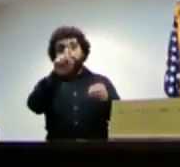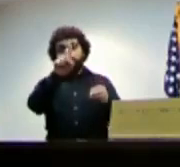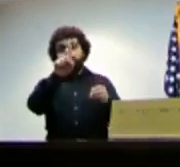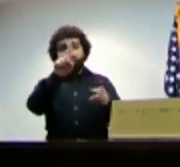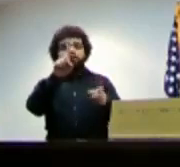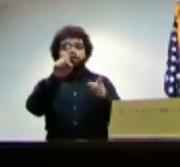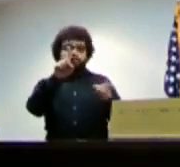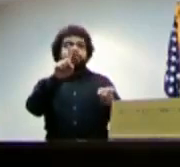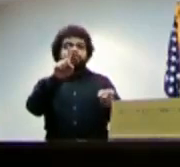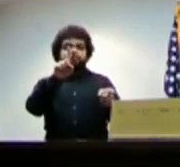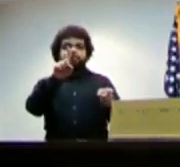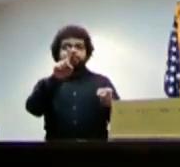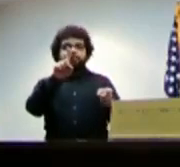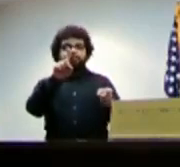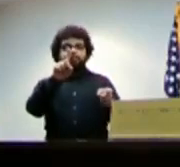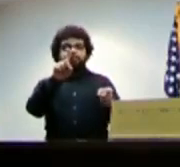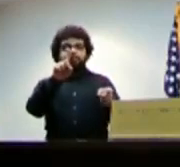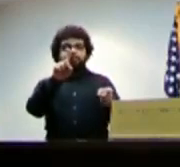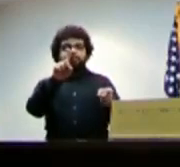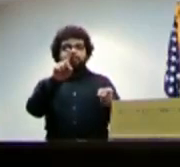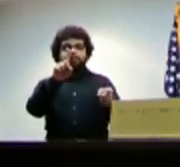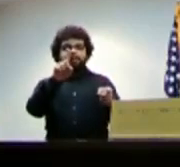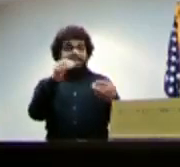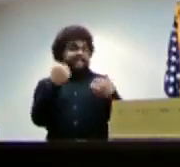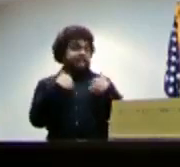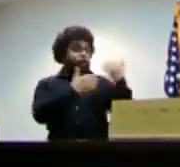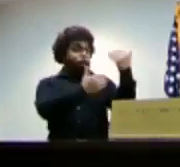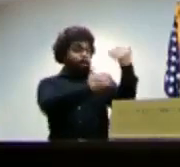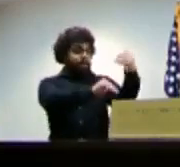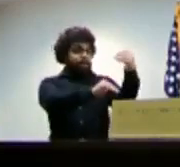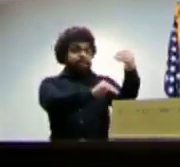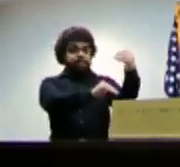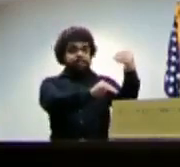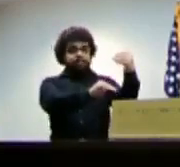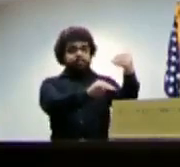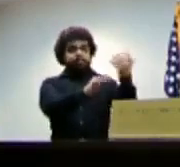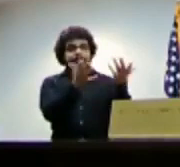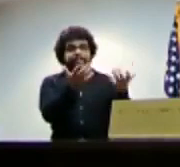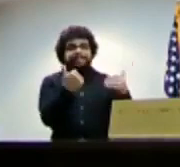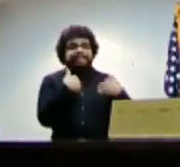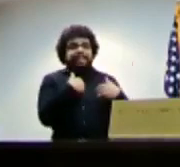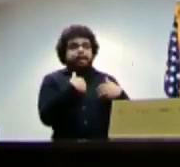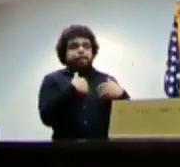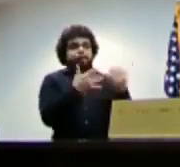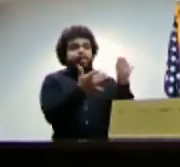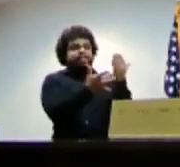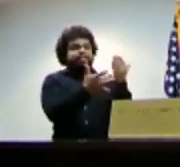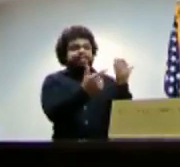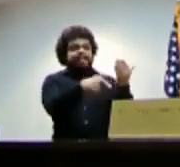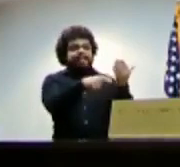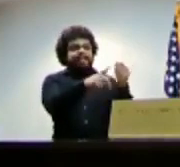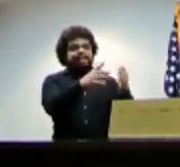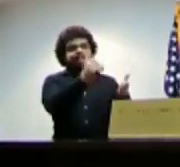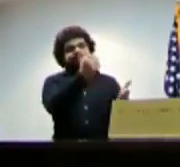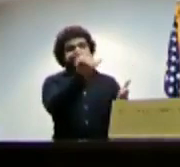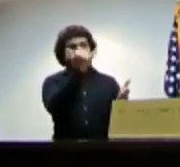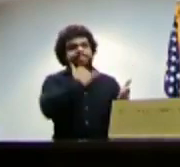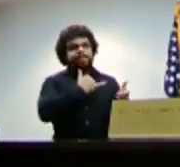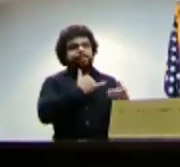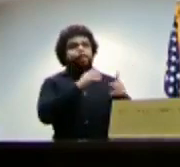tuvimos inicialmente una limitación por un equipo que nos falló, pero tuvo que salir de